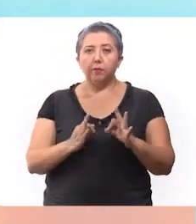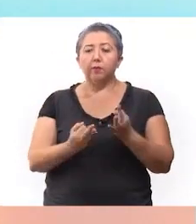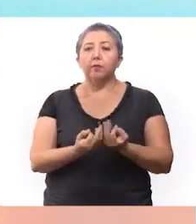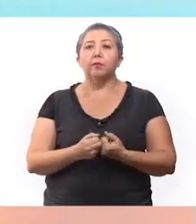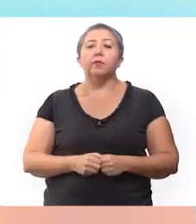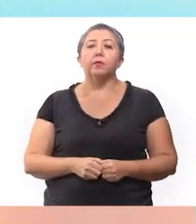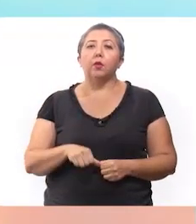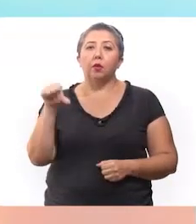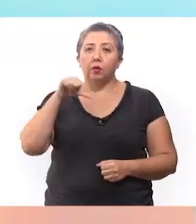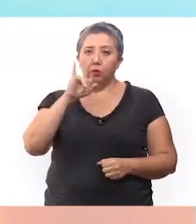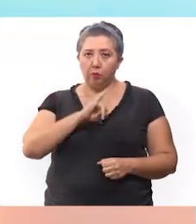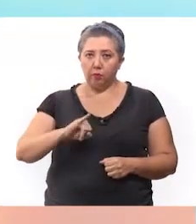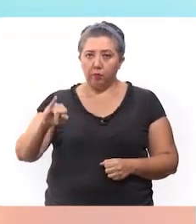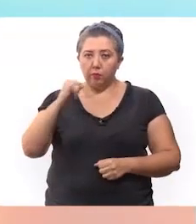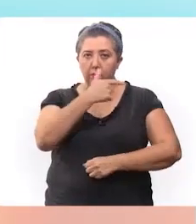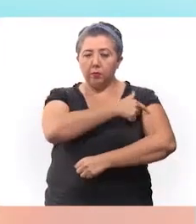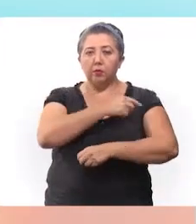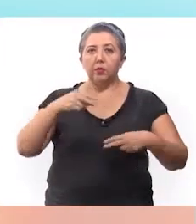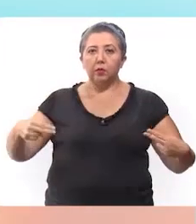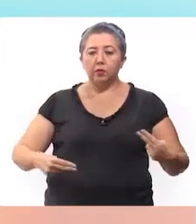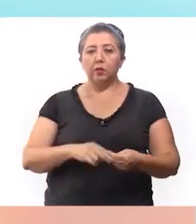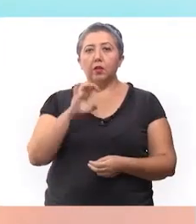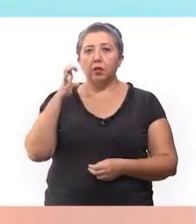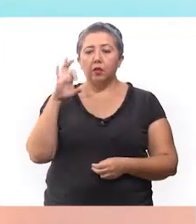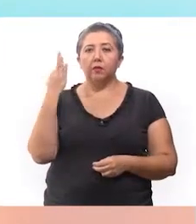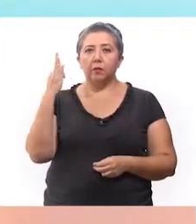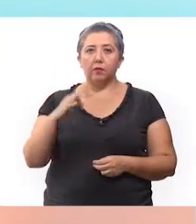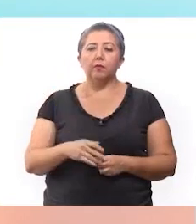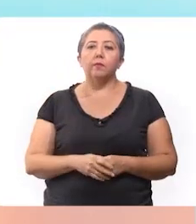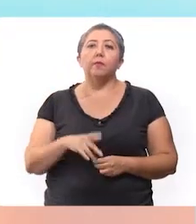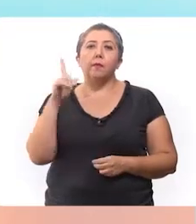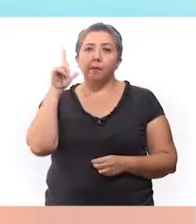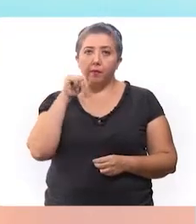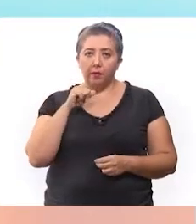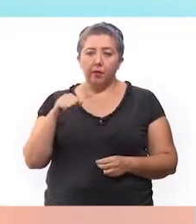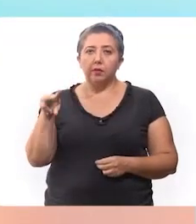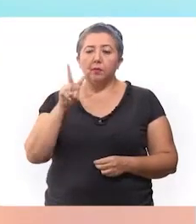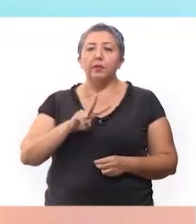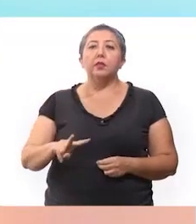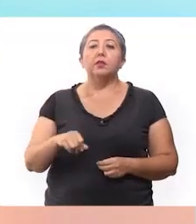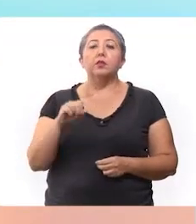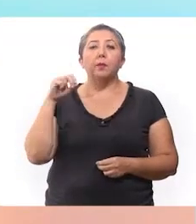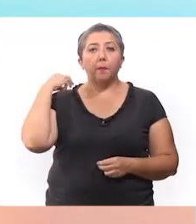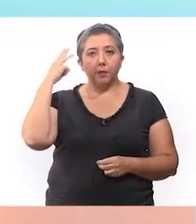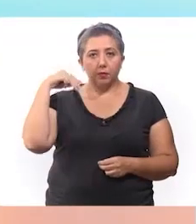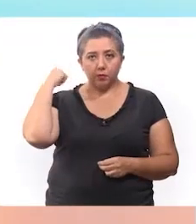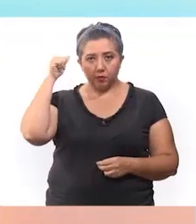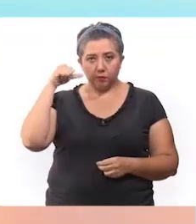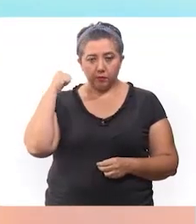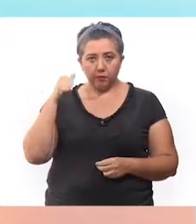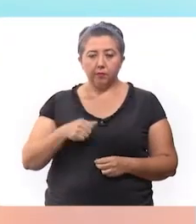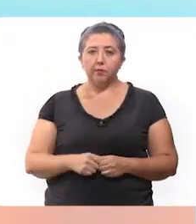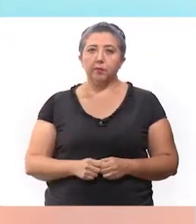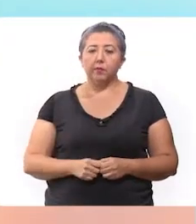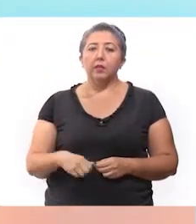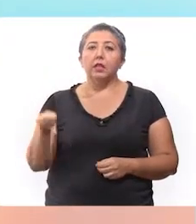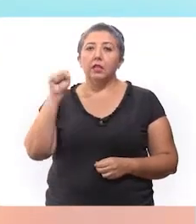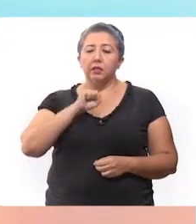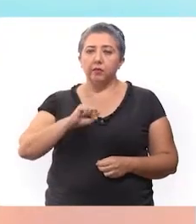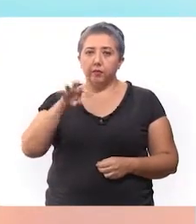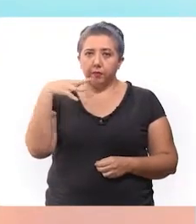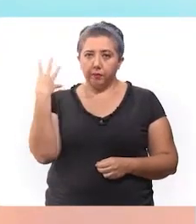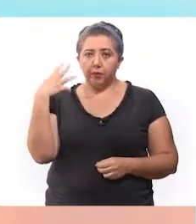forma. Hoy jueves se vacunará a los que nacieron en enero y febrero. Mañana, viernes 13, a los de marzo y abril. El